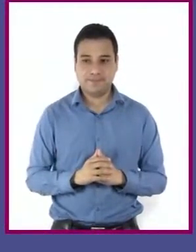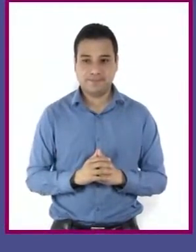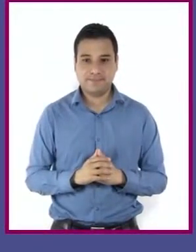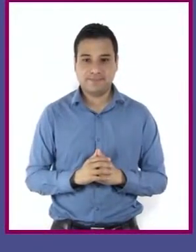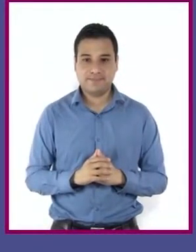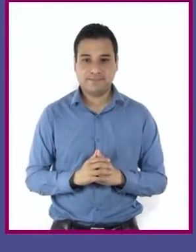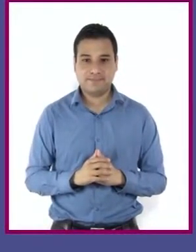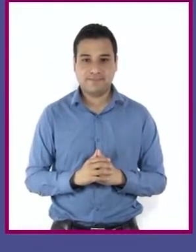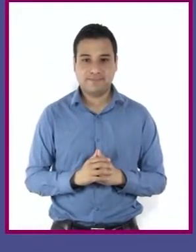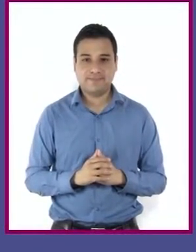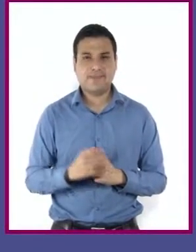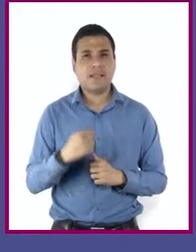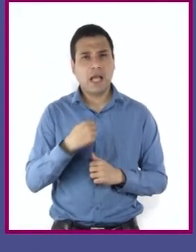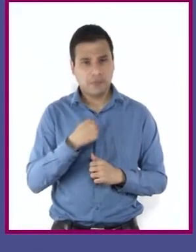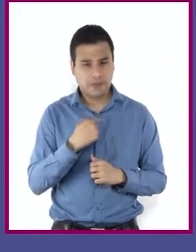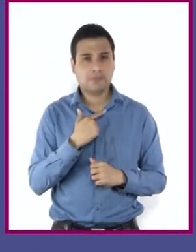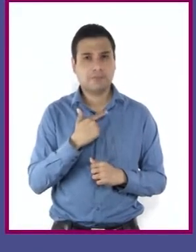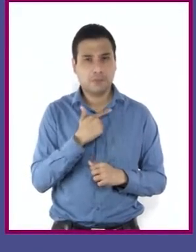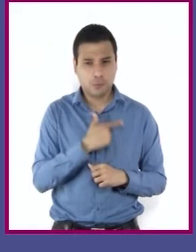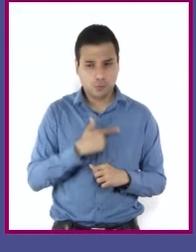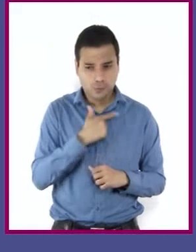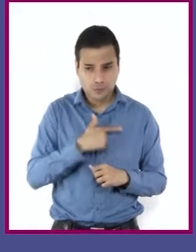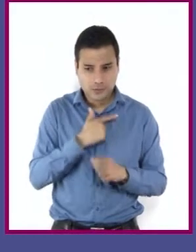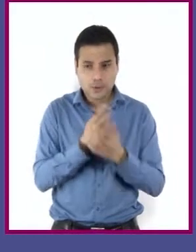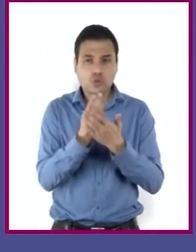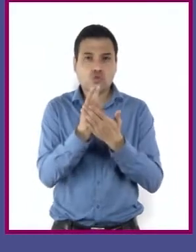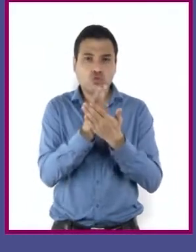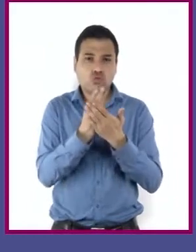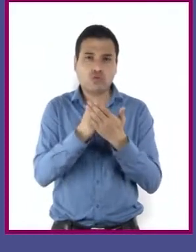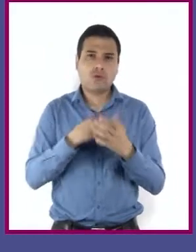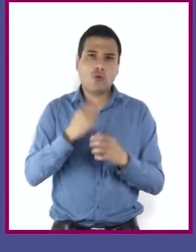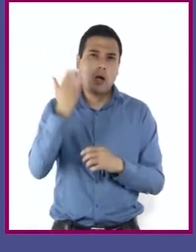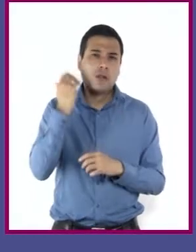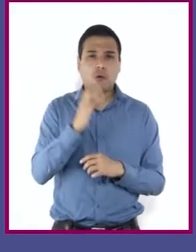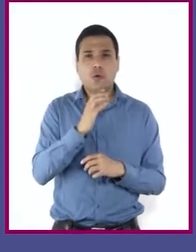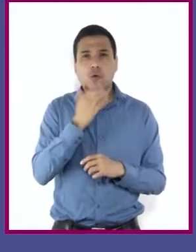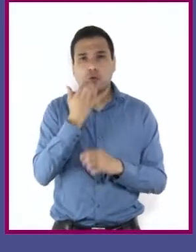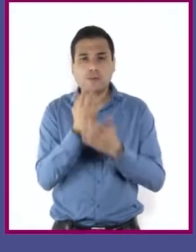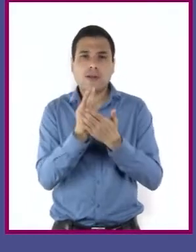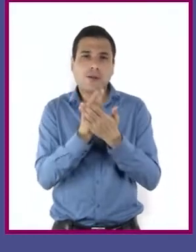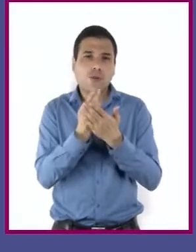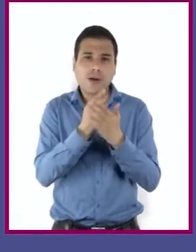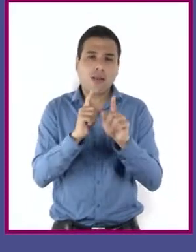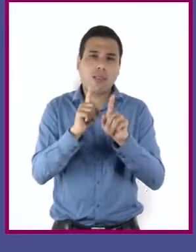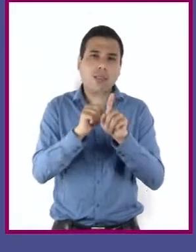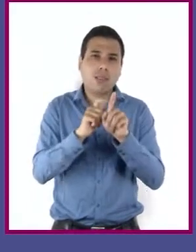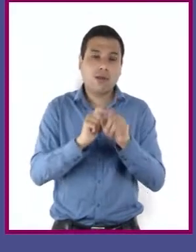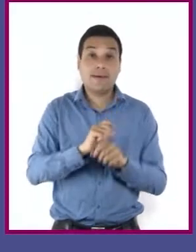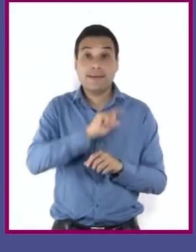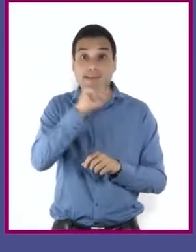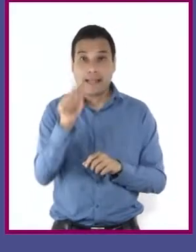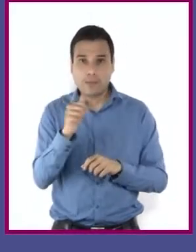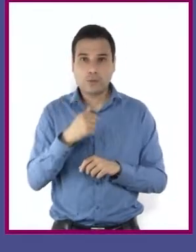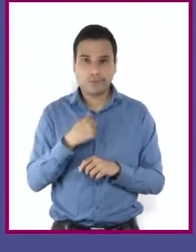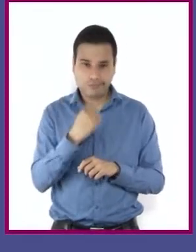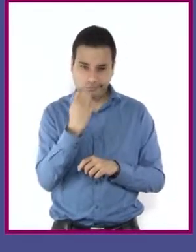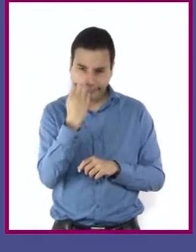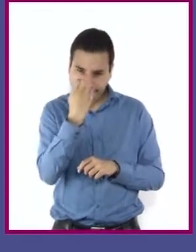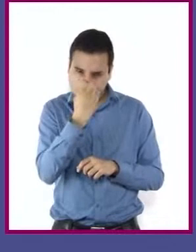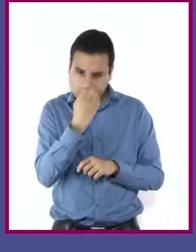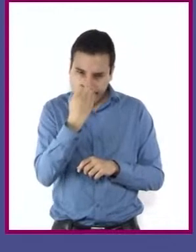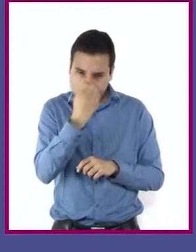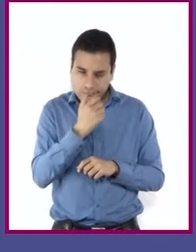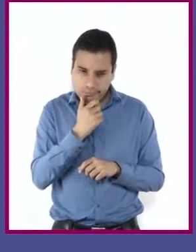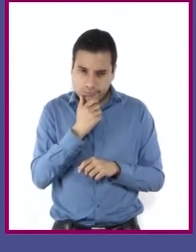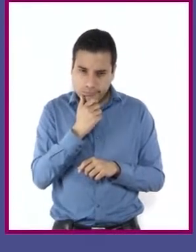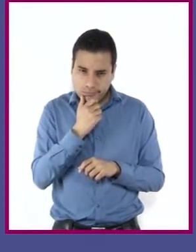A mí me gusta mucho dibujar. Anteriormente dibujaba solo personajes animados. Al revisar mis creaciones me di cuenta de